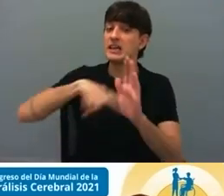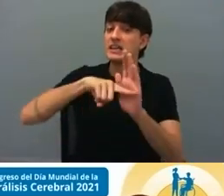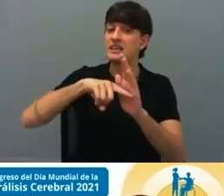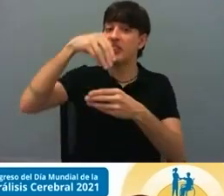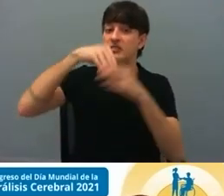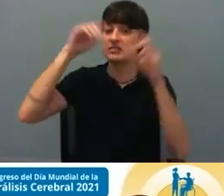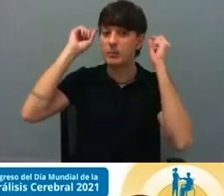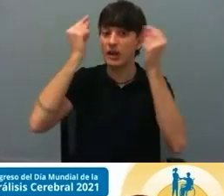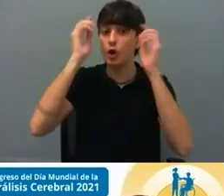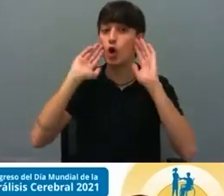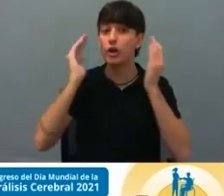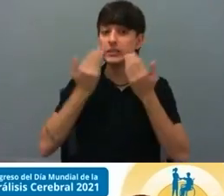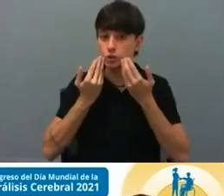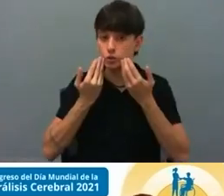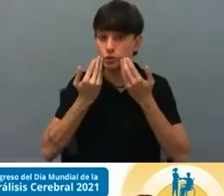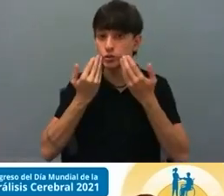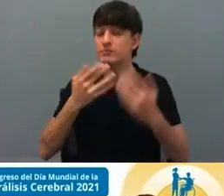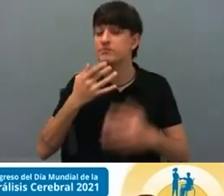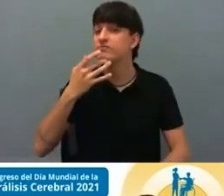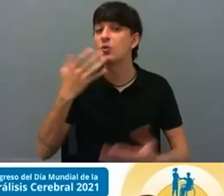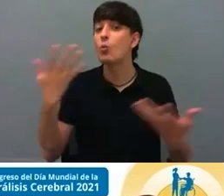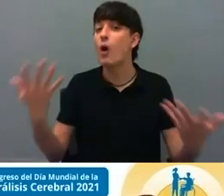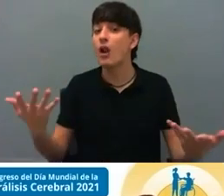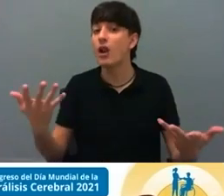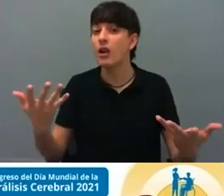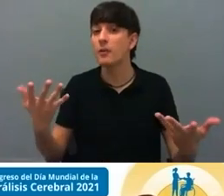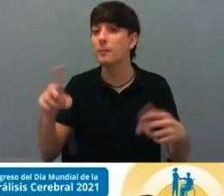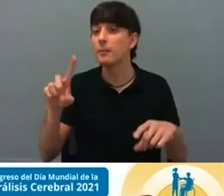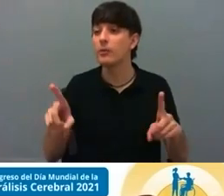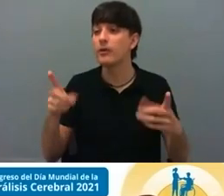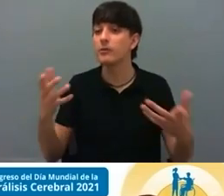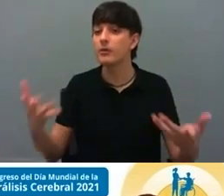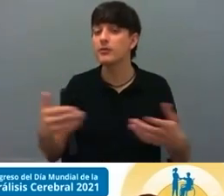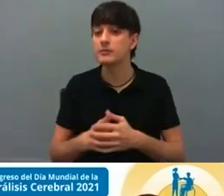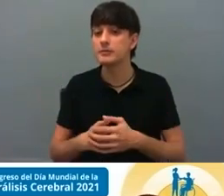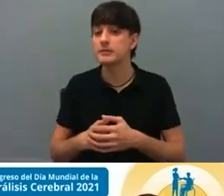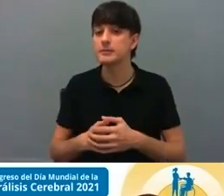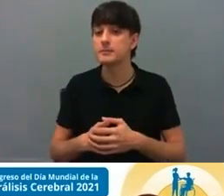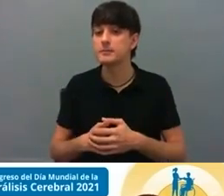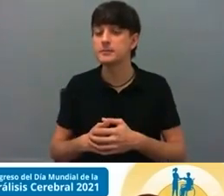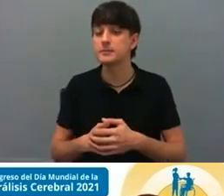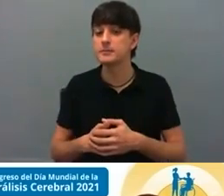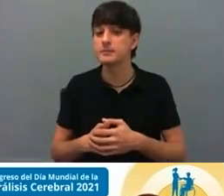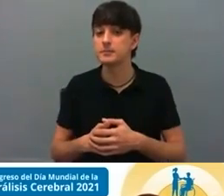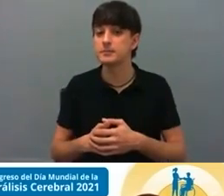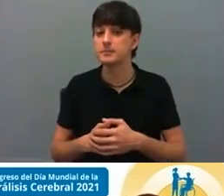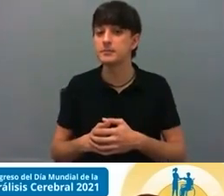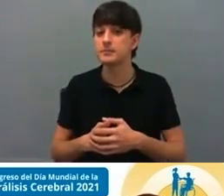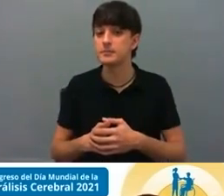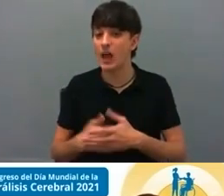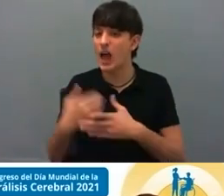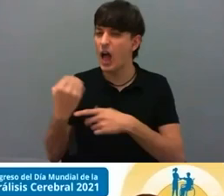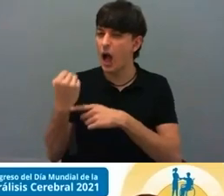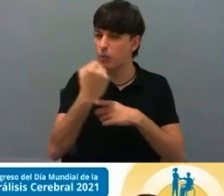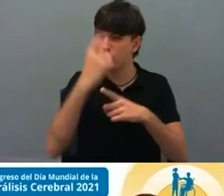web del Congreso es si existe la posibilidad de apoyo